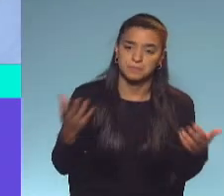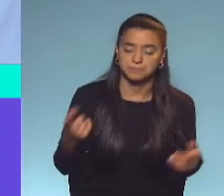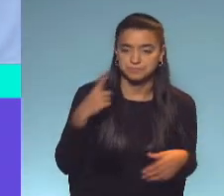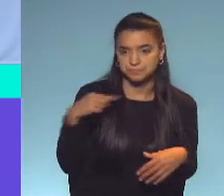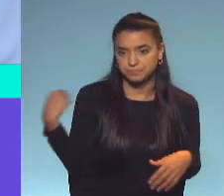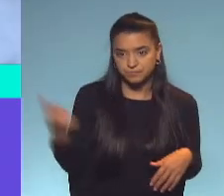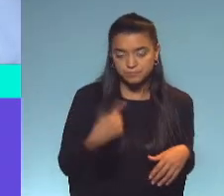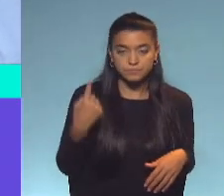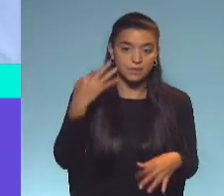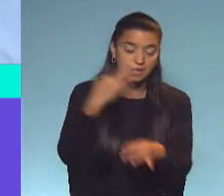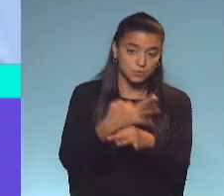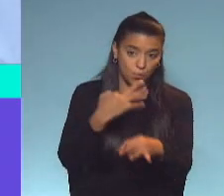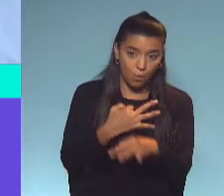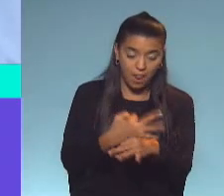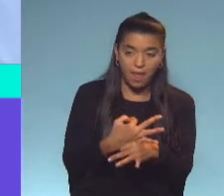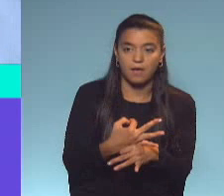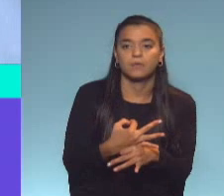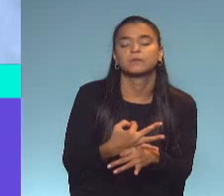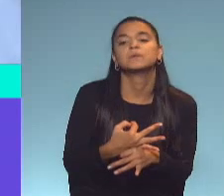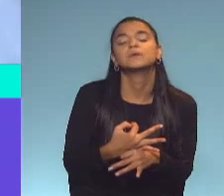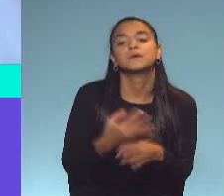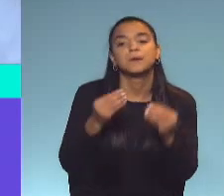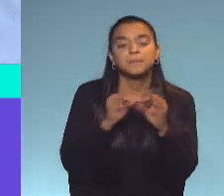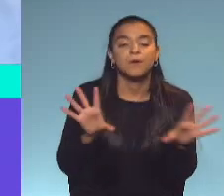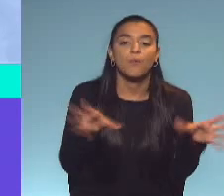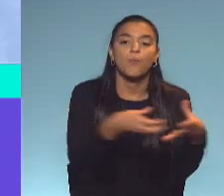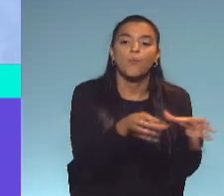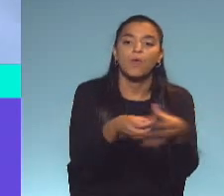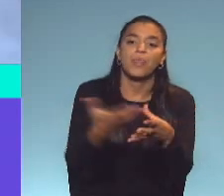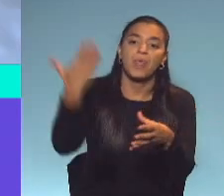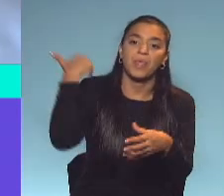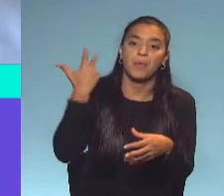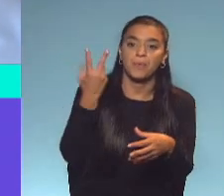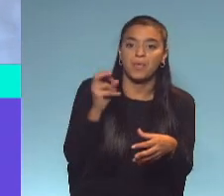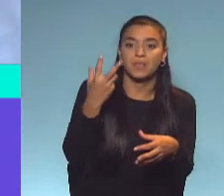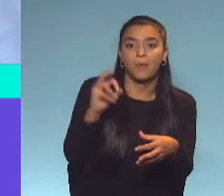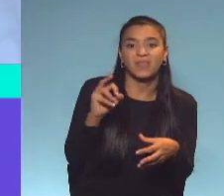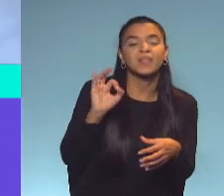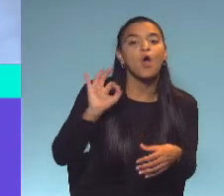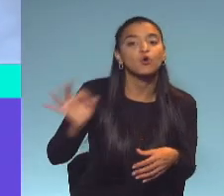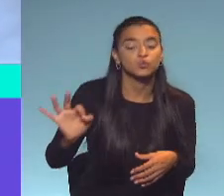nosotros nuestra escuela empezamos con burbujas desde el 2020 en octubre